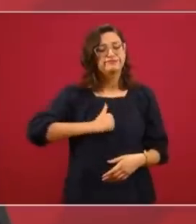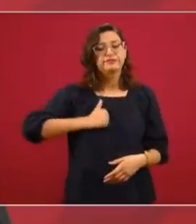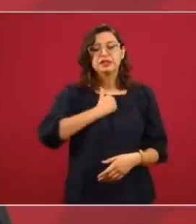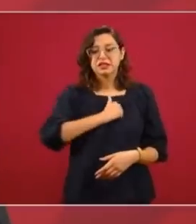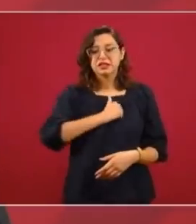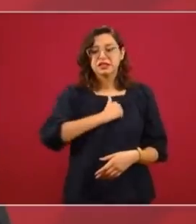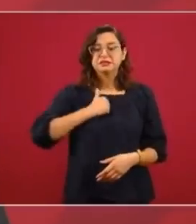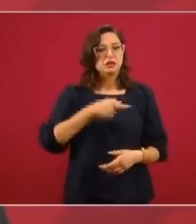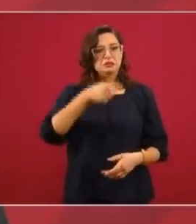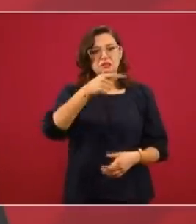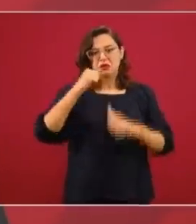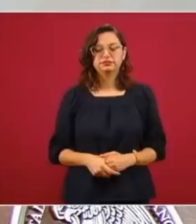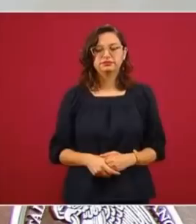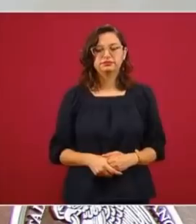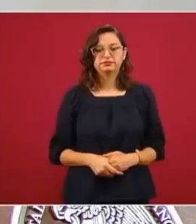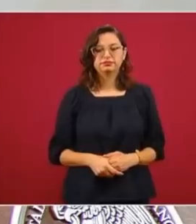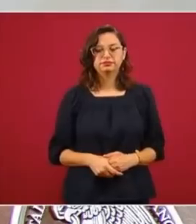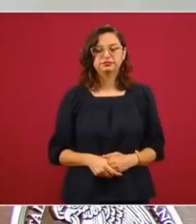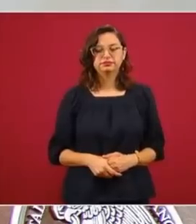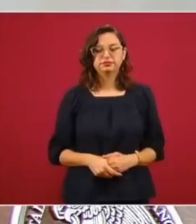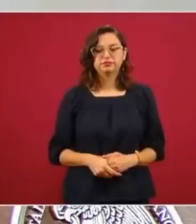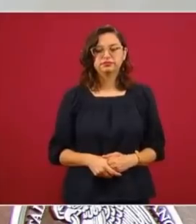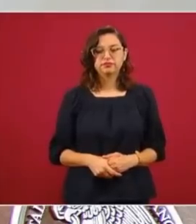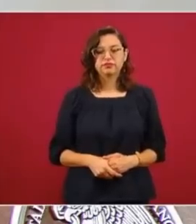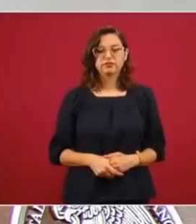el Poder Judicial. Arriba